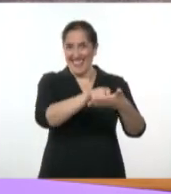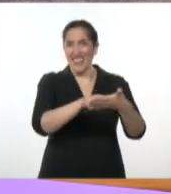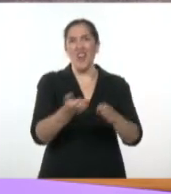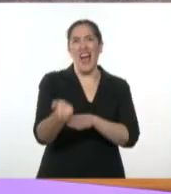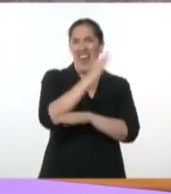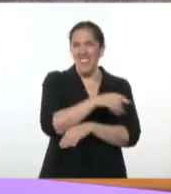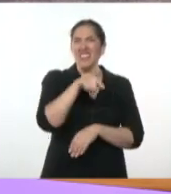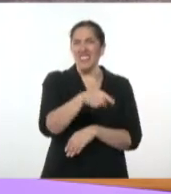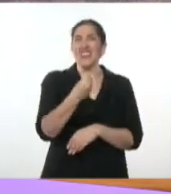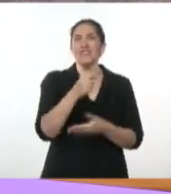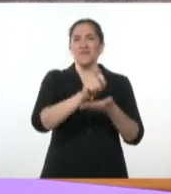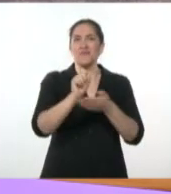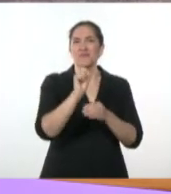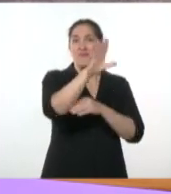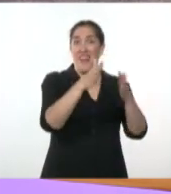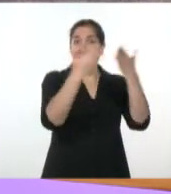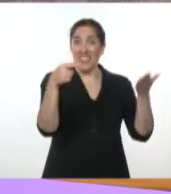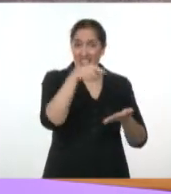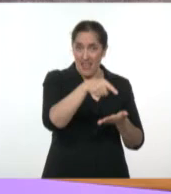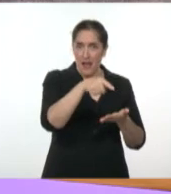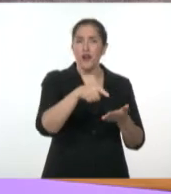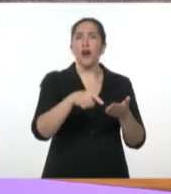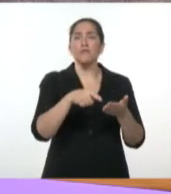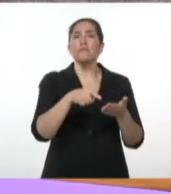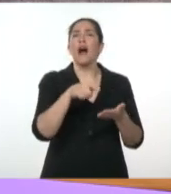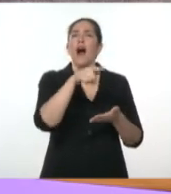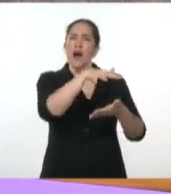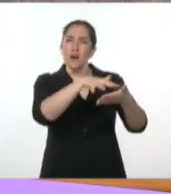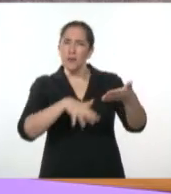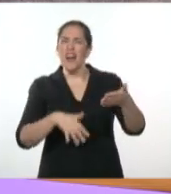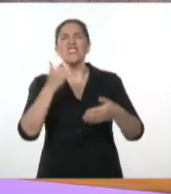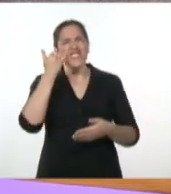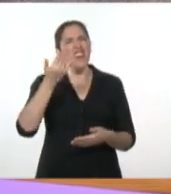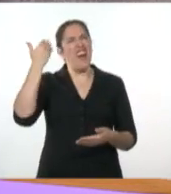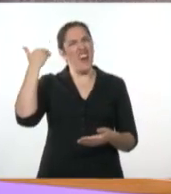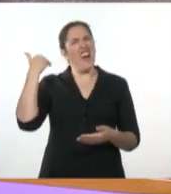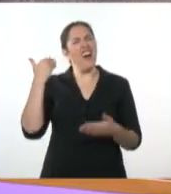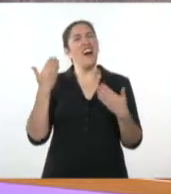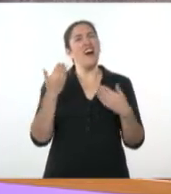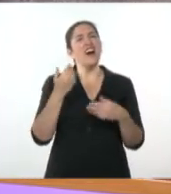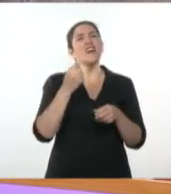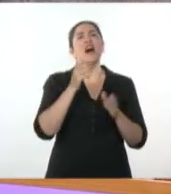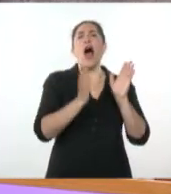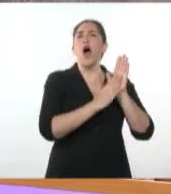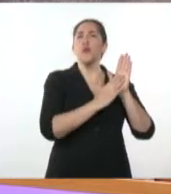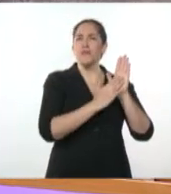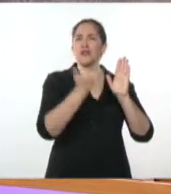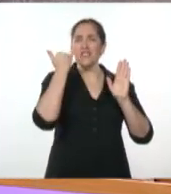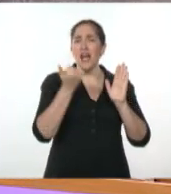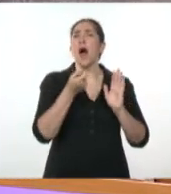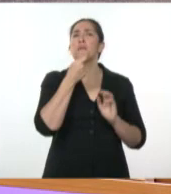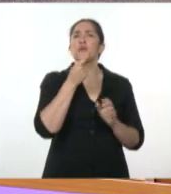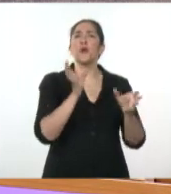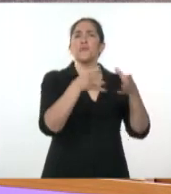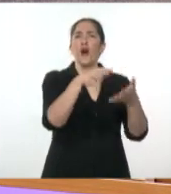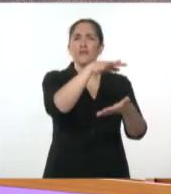trabajamos recién, la carta de los lectores, pero como vimos ya es una trama que fuimos trabajando en otras clases, la argumentación, no solo en las notas de